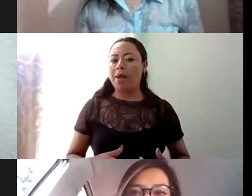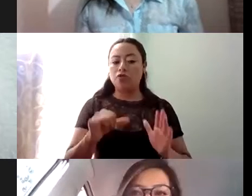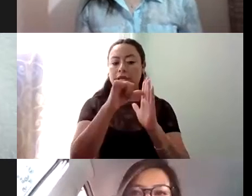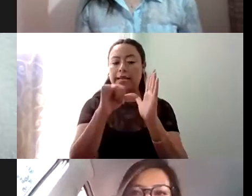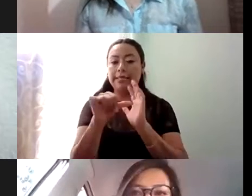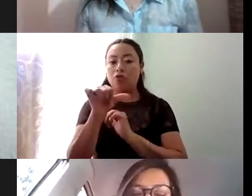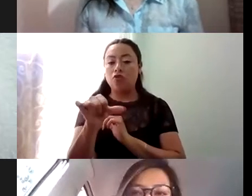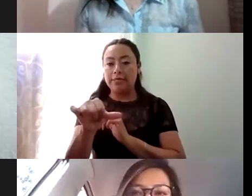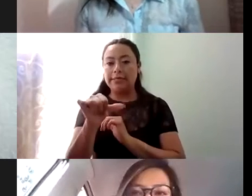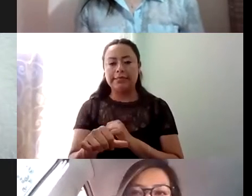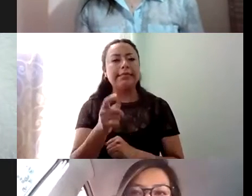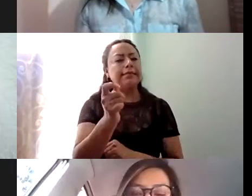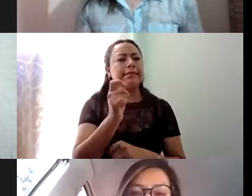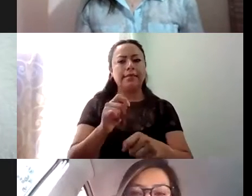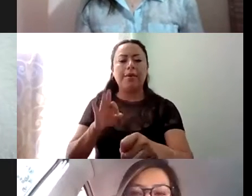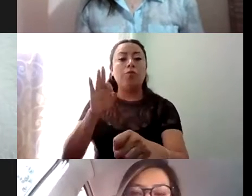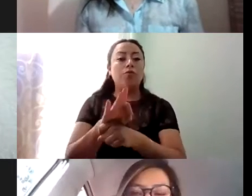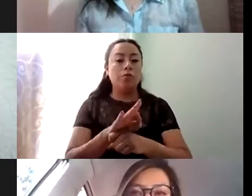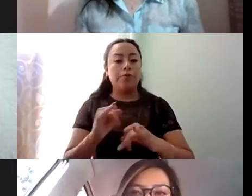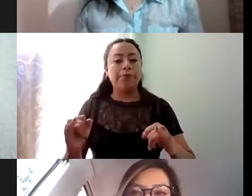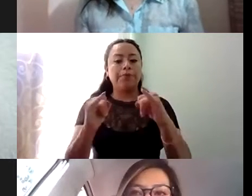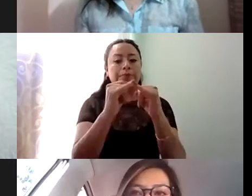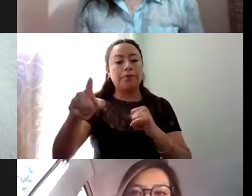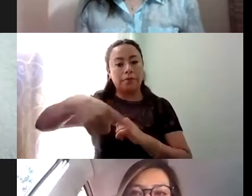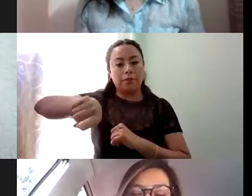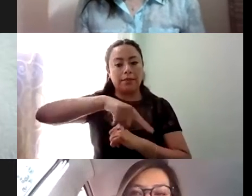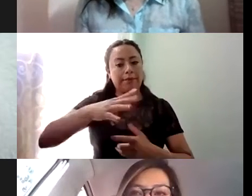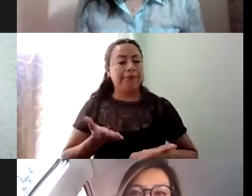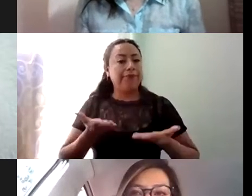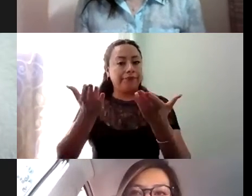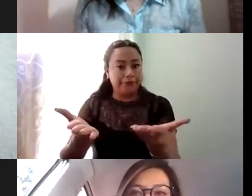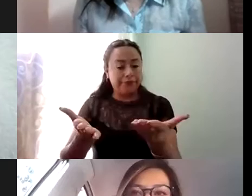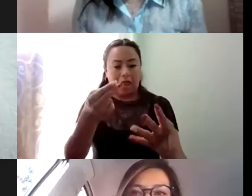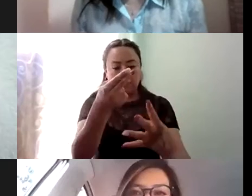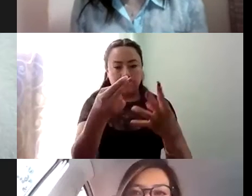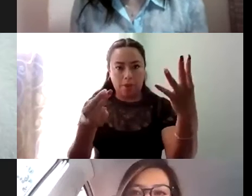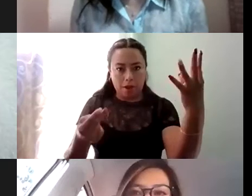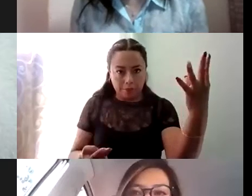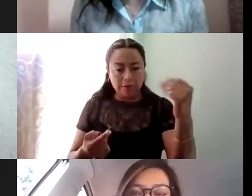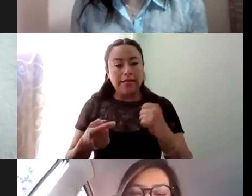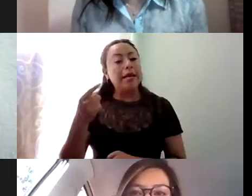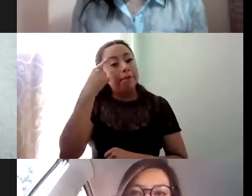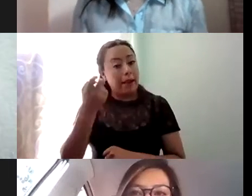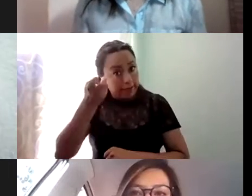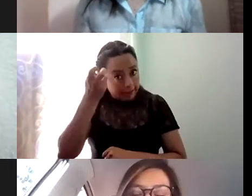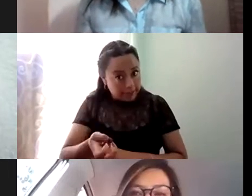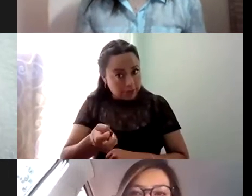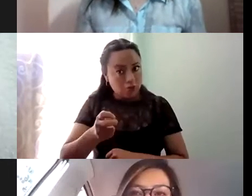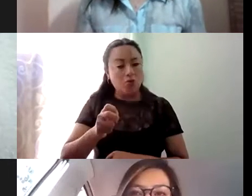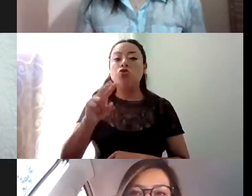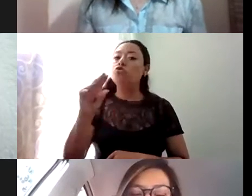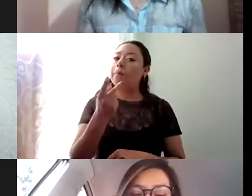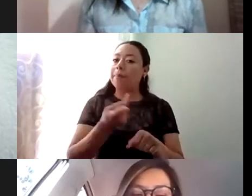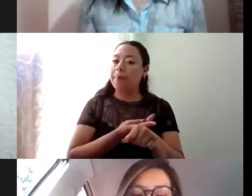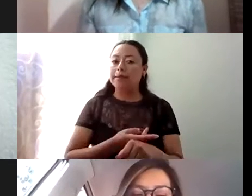las instituciones deben de proveer todo lo necesario para que esto no se dé, y bueno, entonces tenemos que lograrlo. Y sobre todo, la